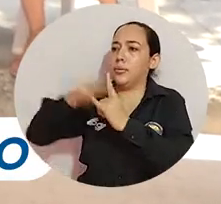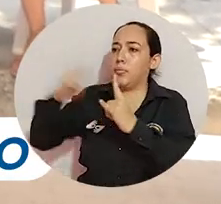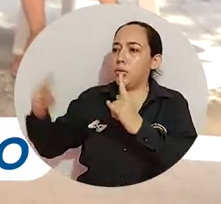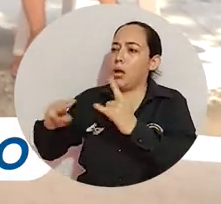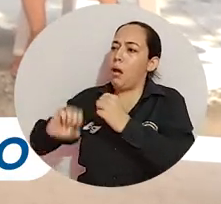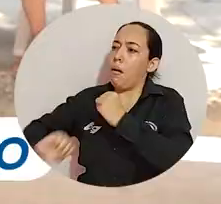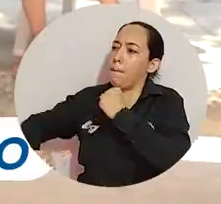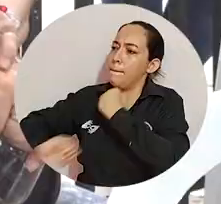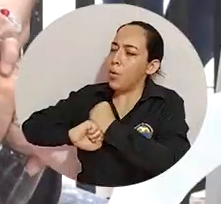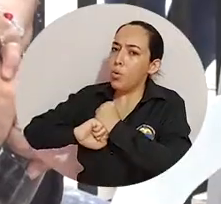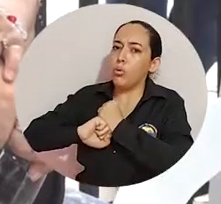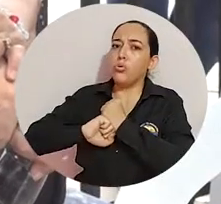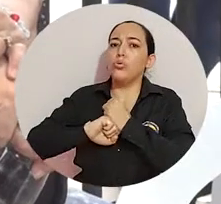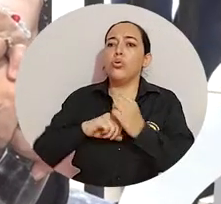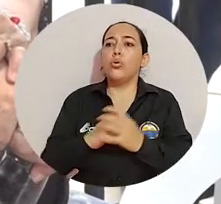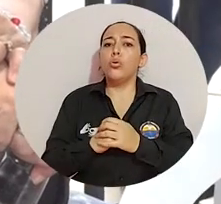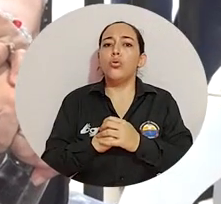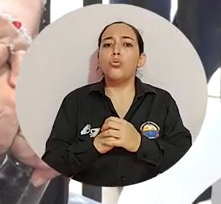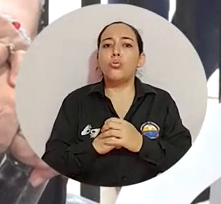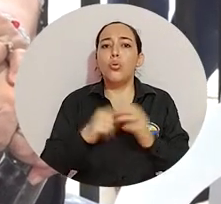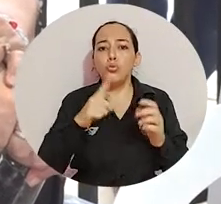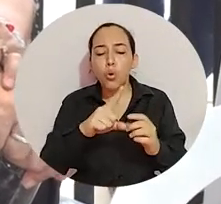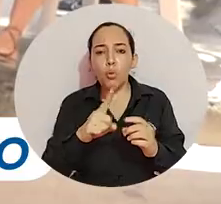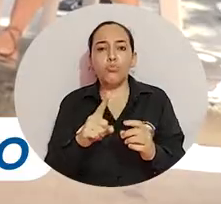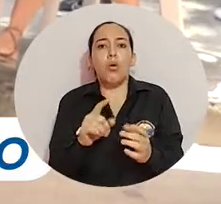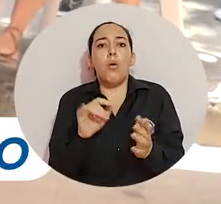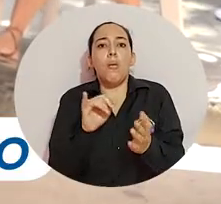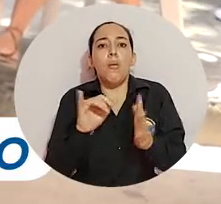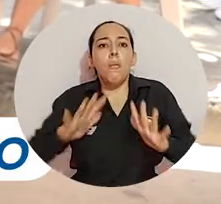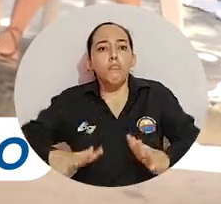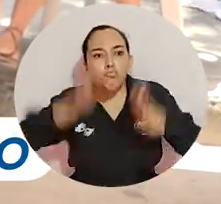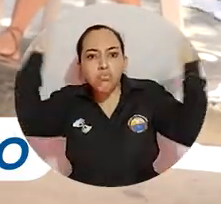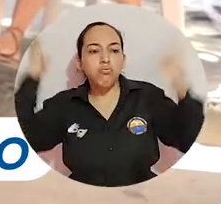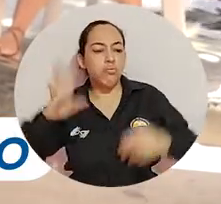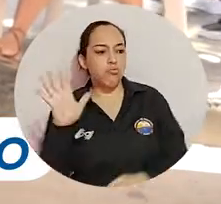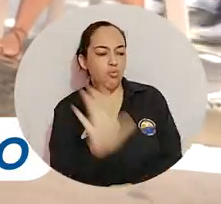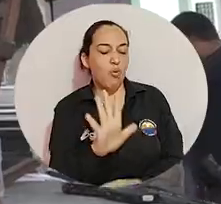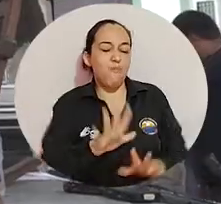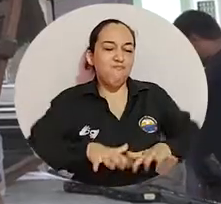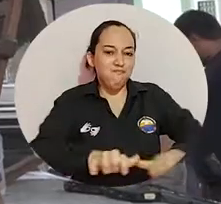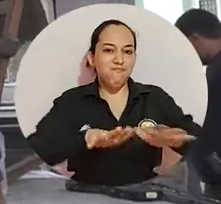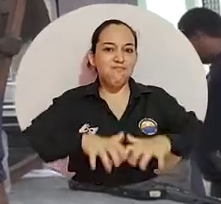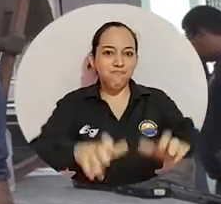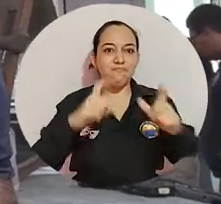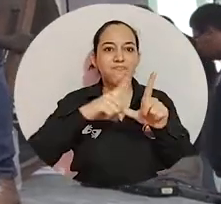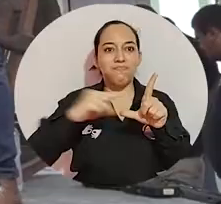con los residentes de Mamatoco y con la Junta. ¡Que viva el bollo!